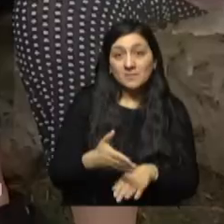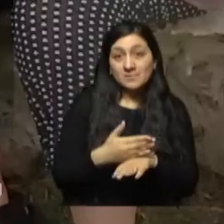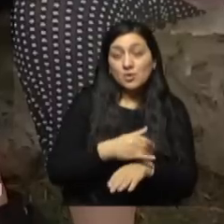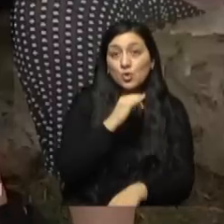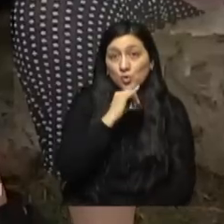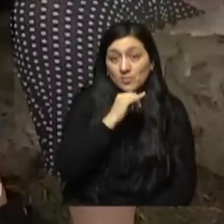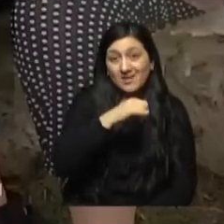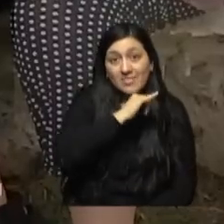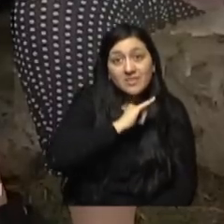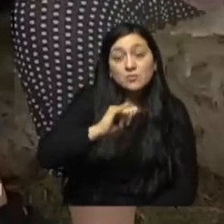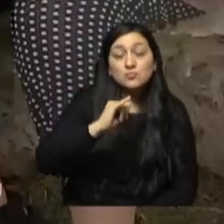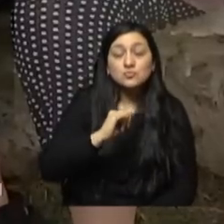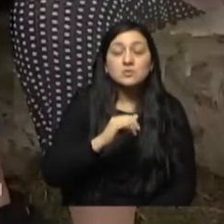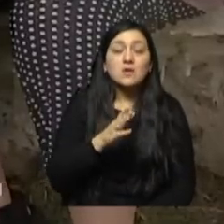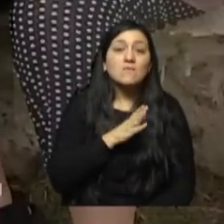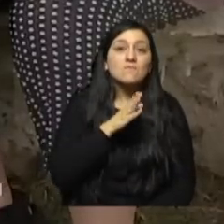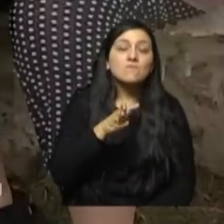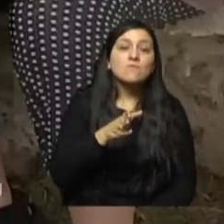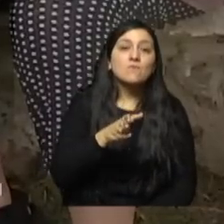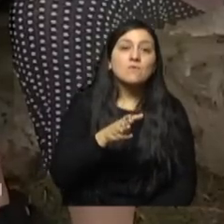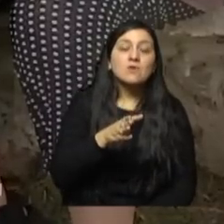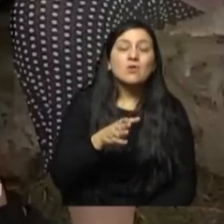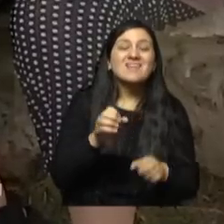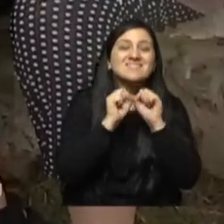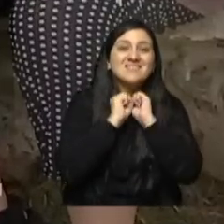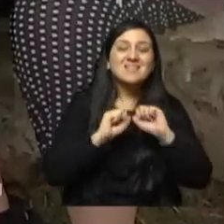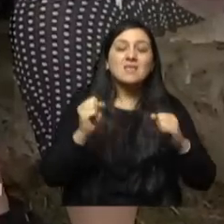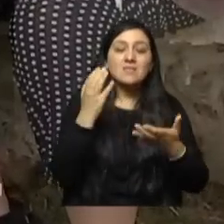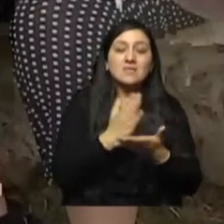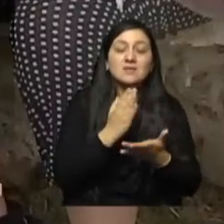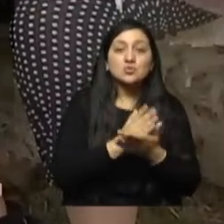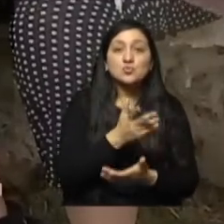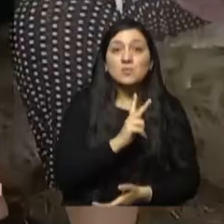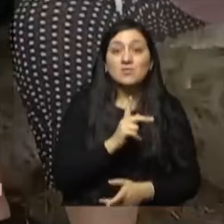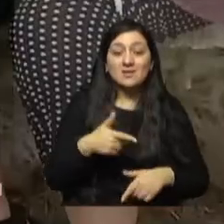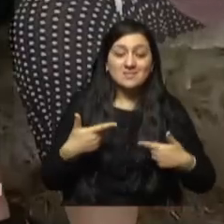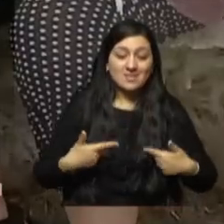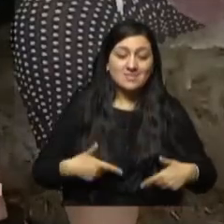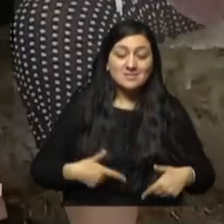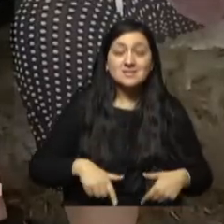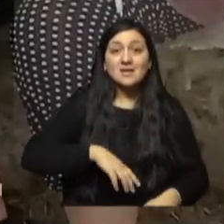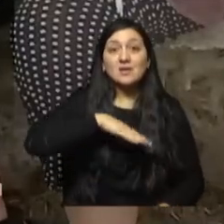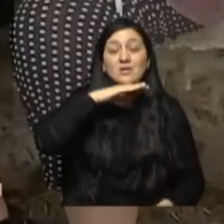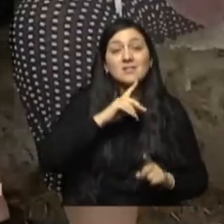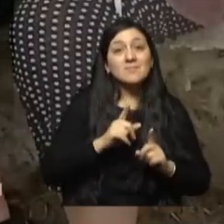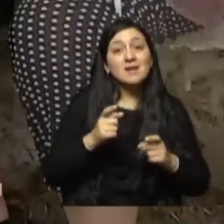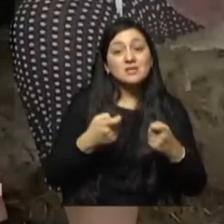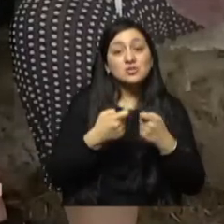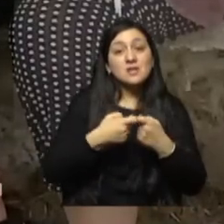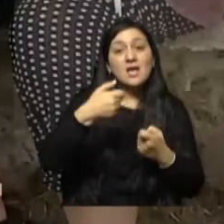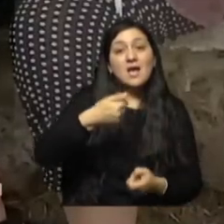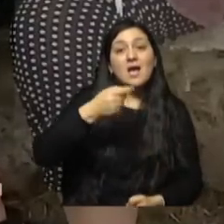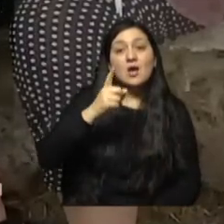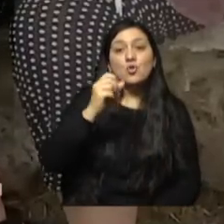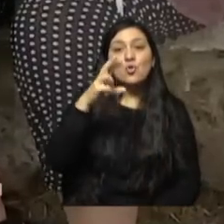partió a propósito de la Secretaría de Derechos Humanos de la Intendencia de Canelones y la Asociación Ágora. ¿Qué es? Es